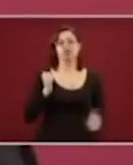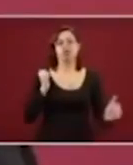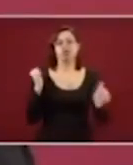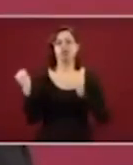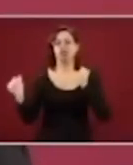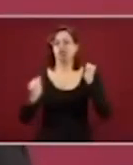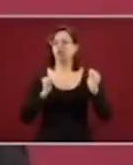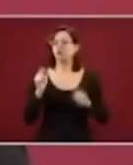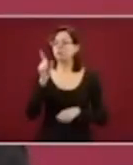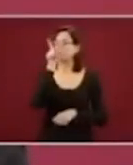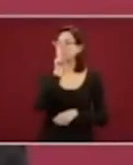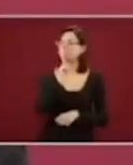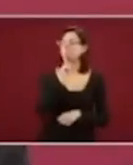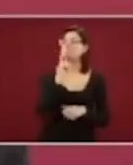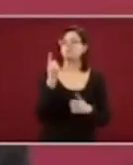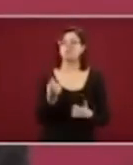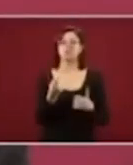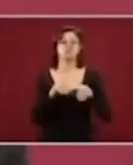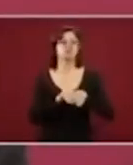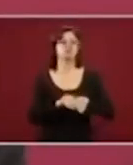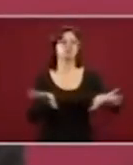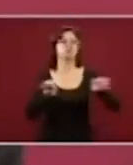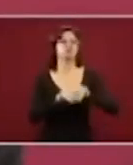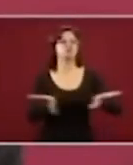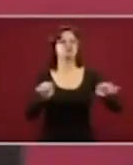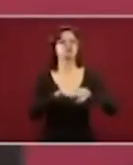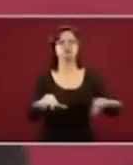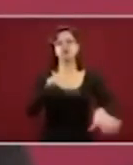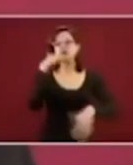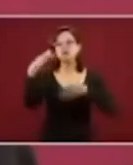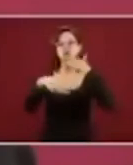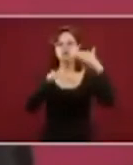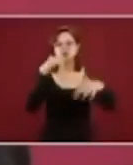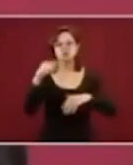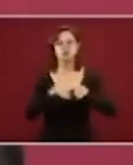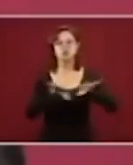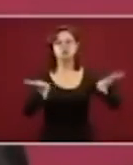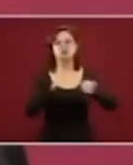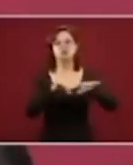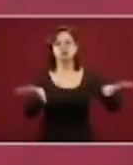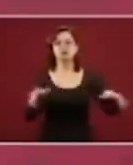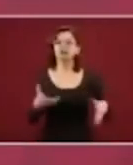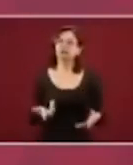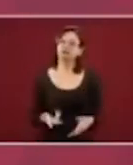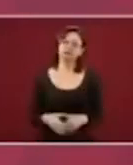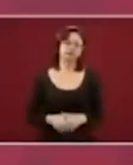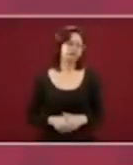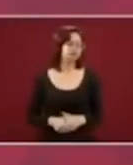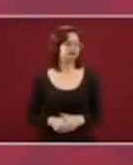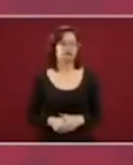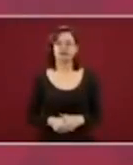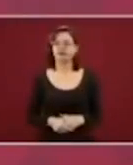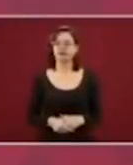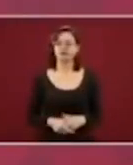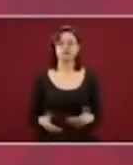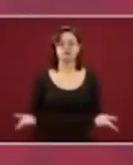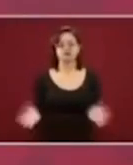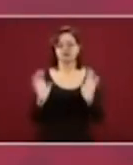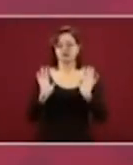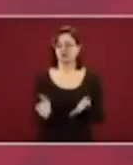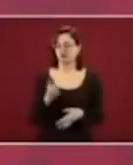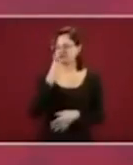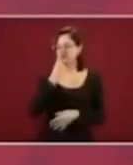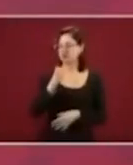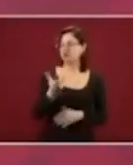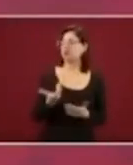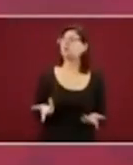la calumnia cuando no mancha tizna, ¿sí? Y que palo dado